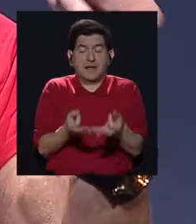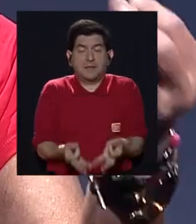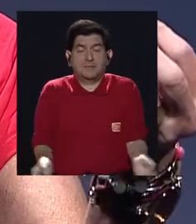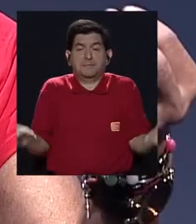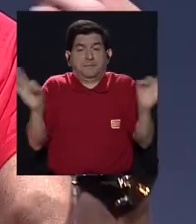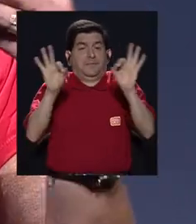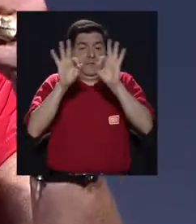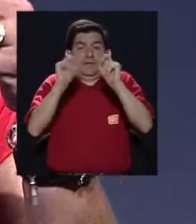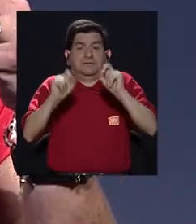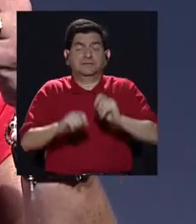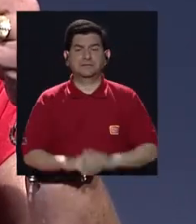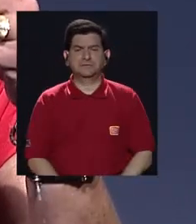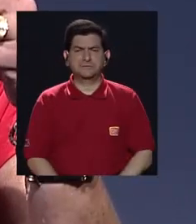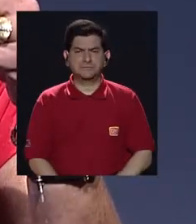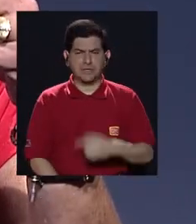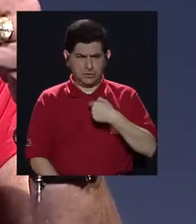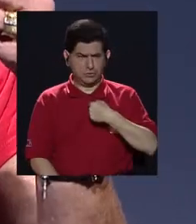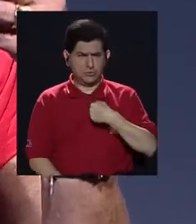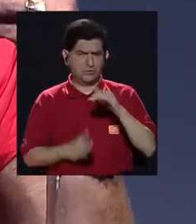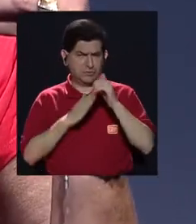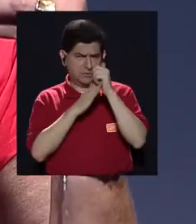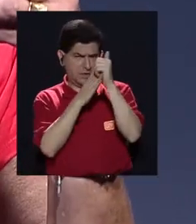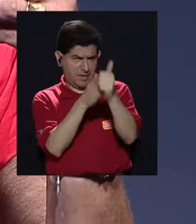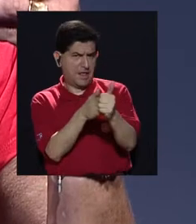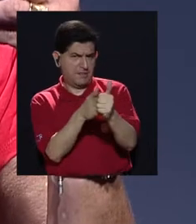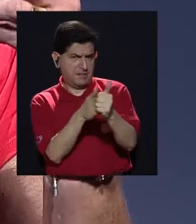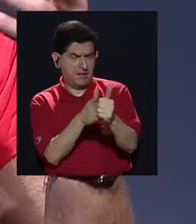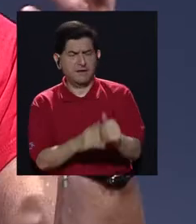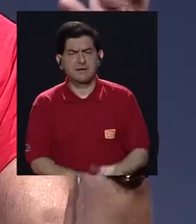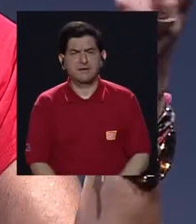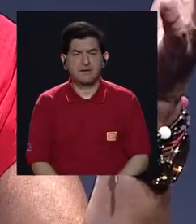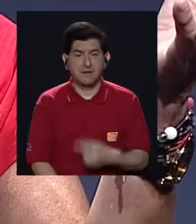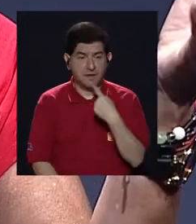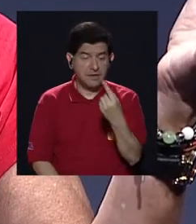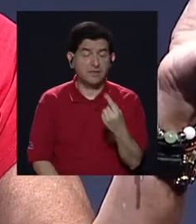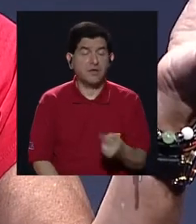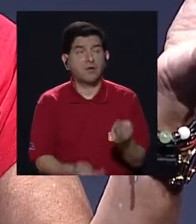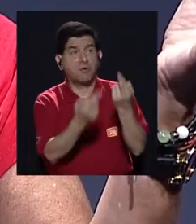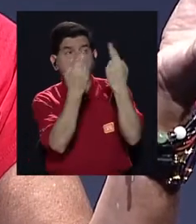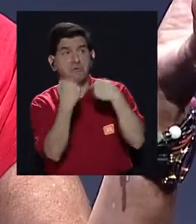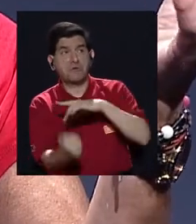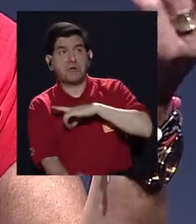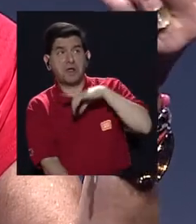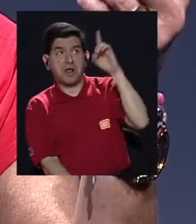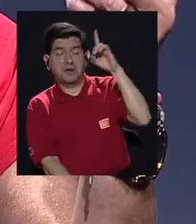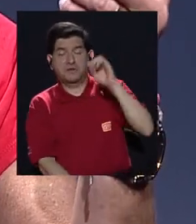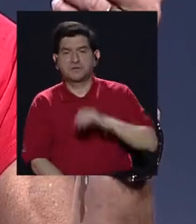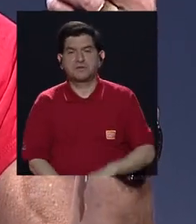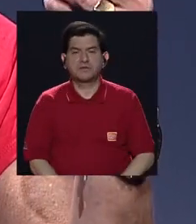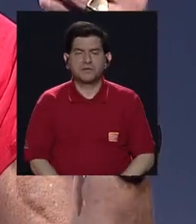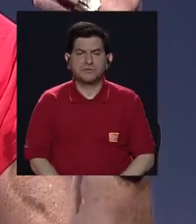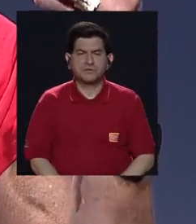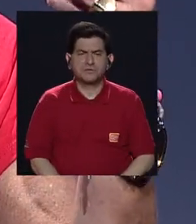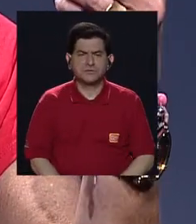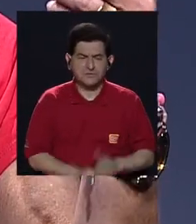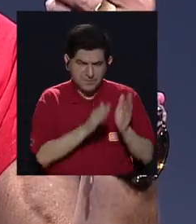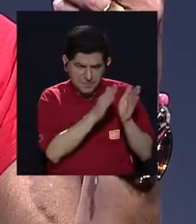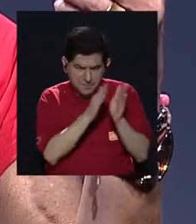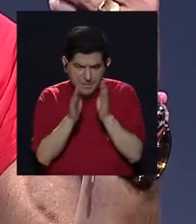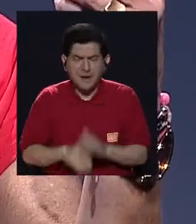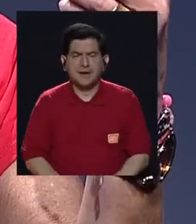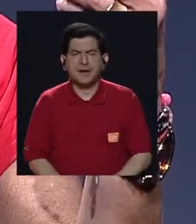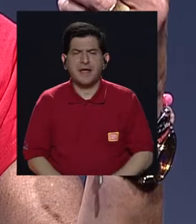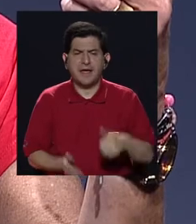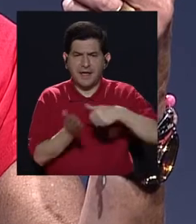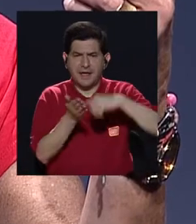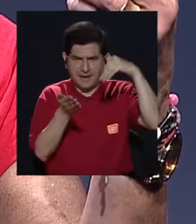cosa fundamental me tocó dirigir y digo que es un regalo de dios la formulación de la